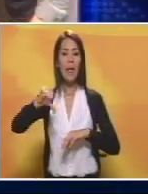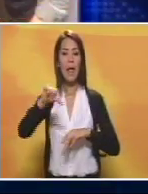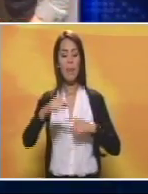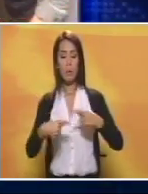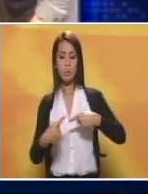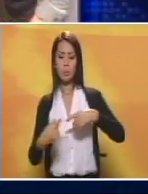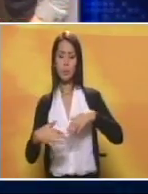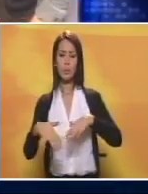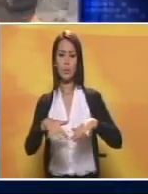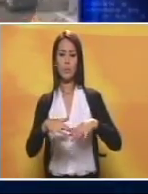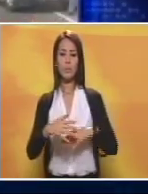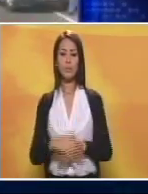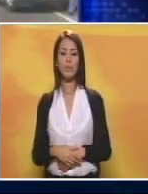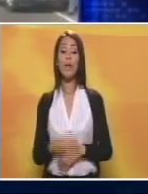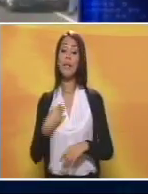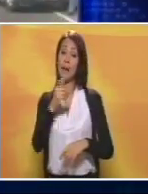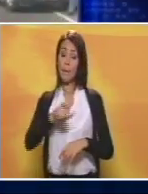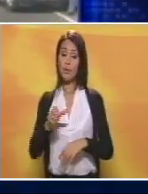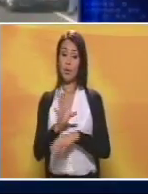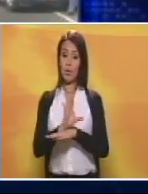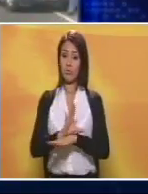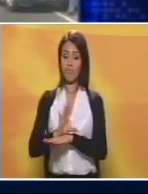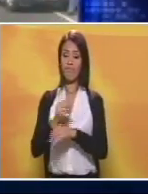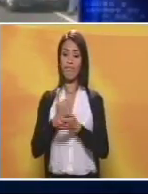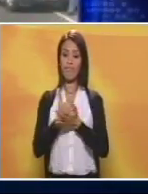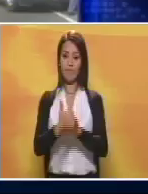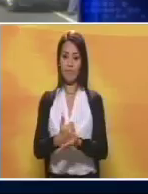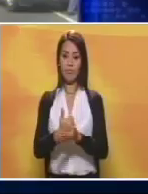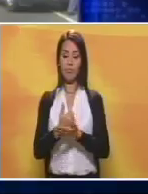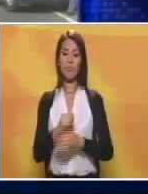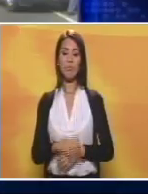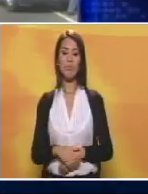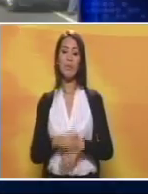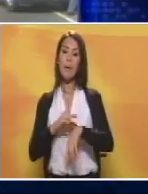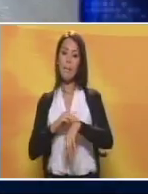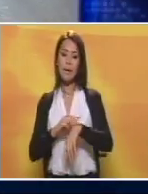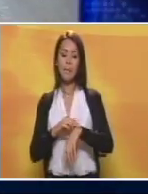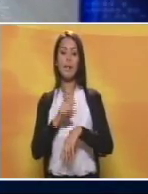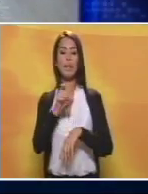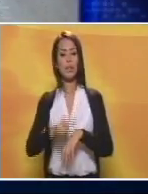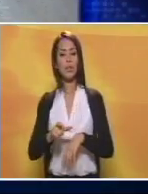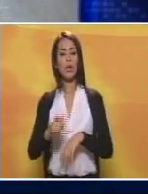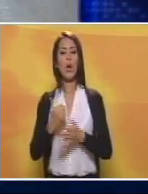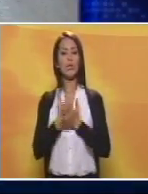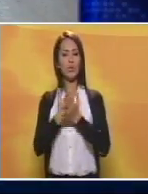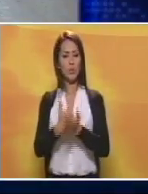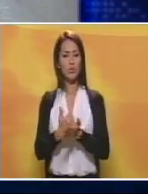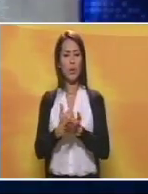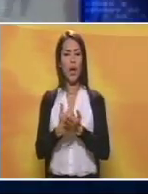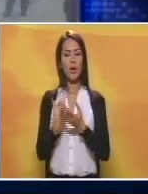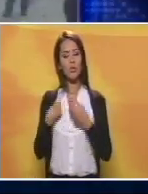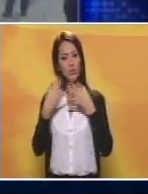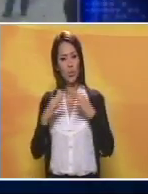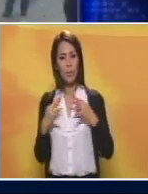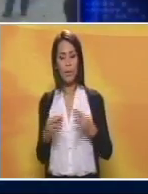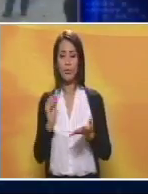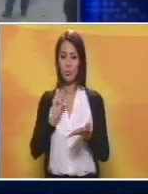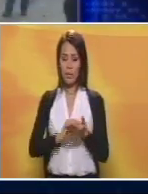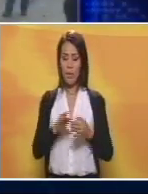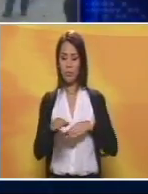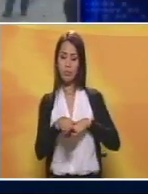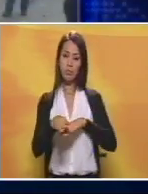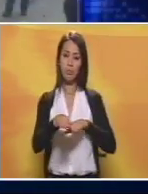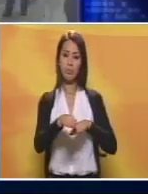por los cuerpos de seguridad del Estado. Se conoció que paramédicos viales controlaron la situación y normalizaron el tráfico. Hasta